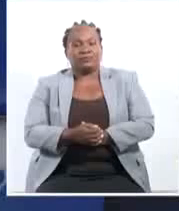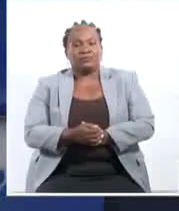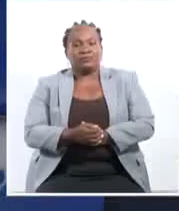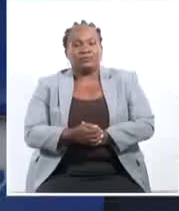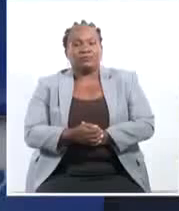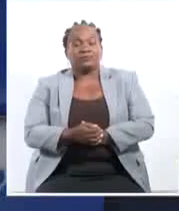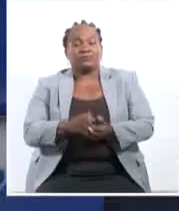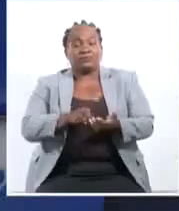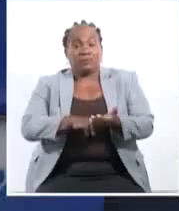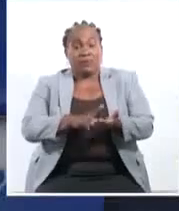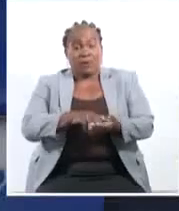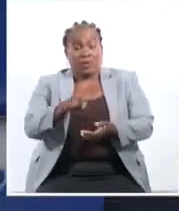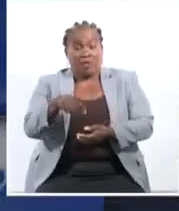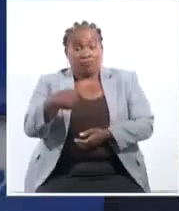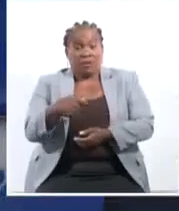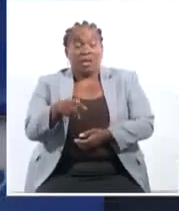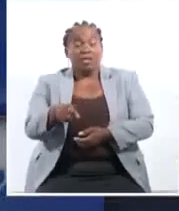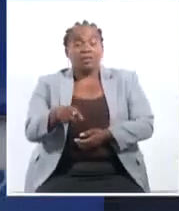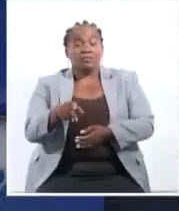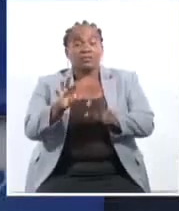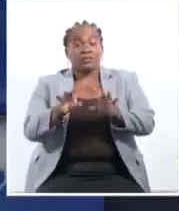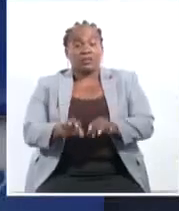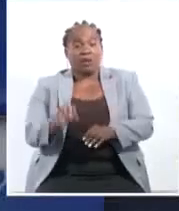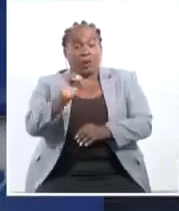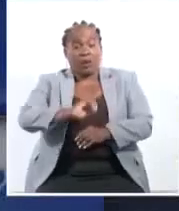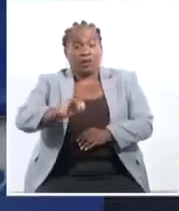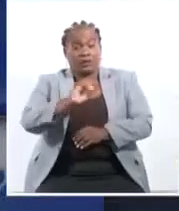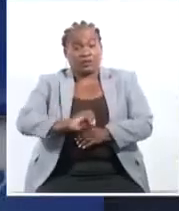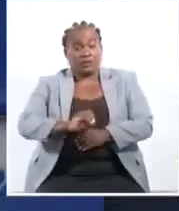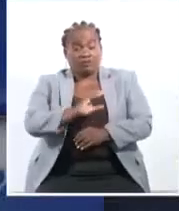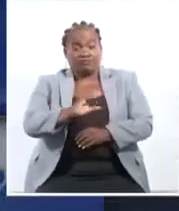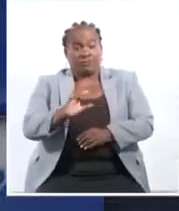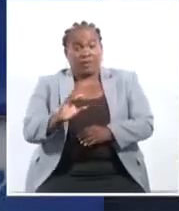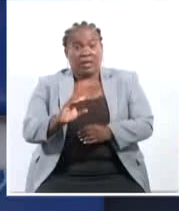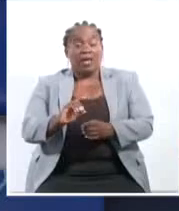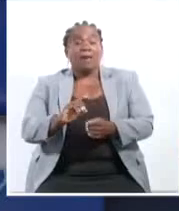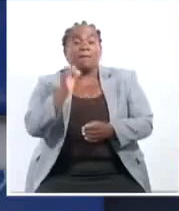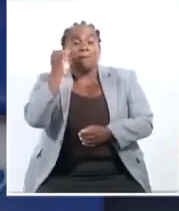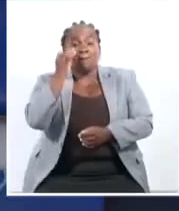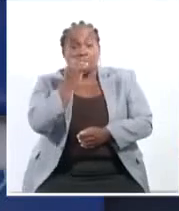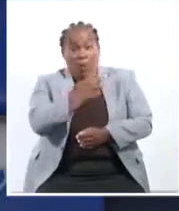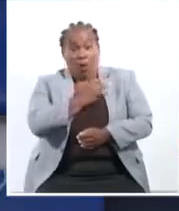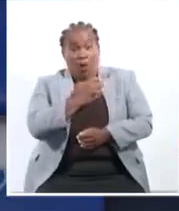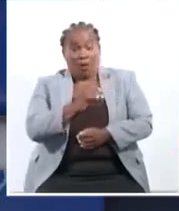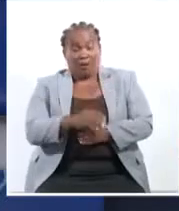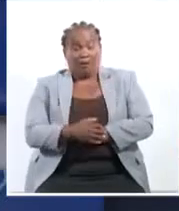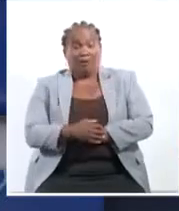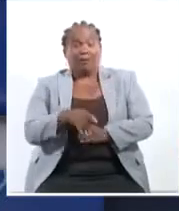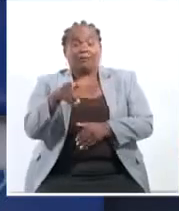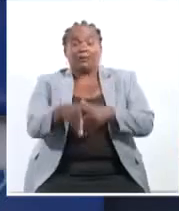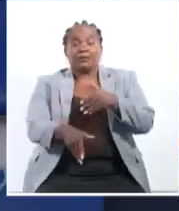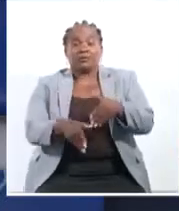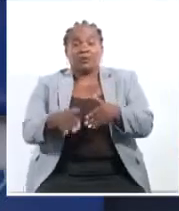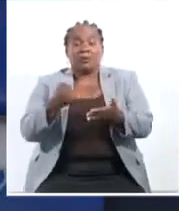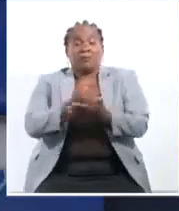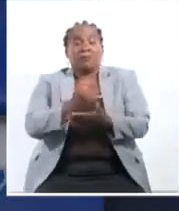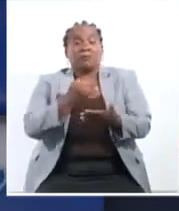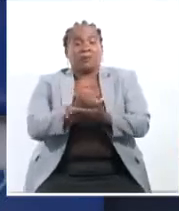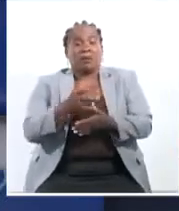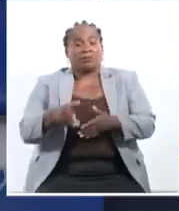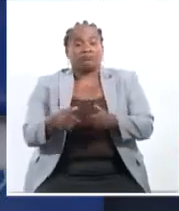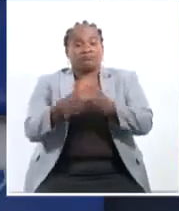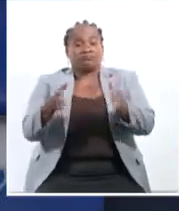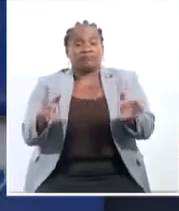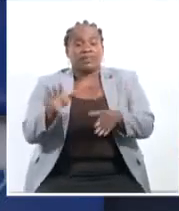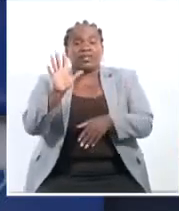el miembro del buró político y secretario de organización del comité central del partido Roberto Morales Ojeda intervino este miércoles en la inauguración